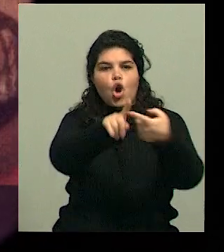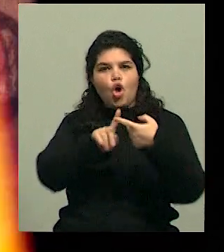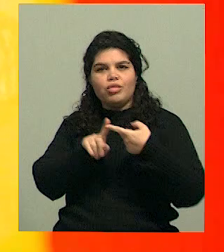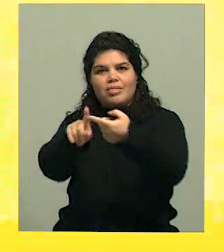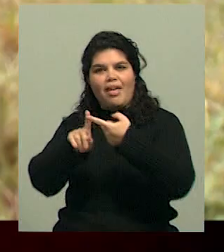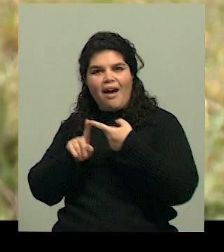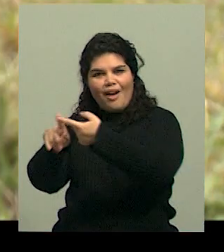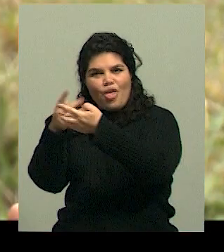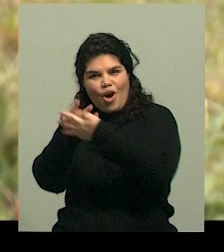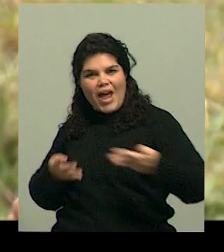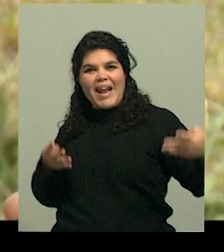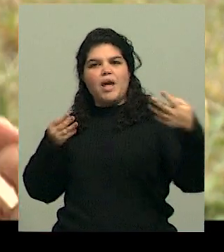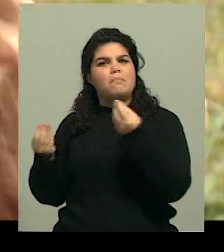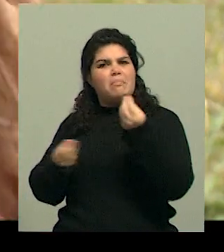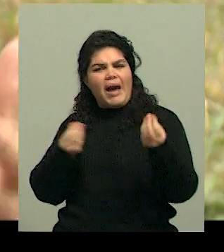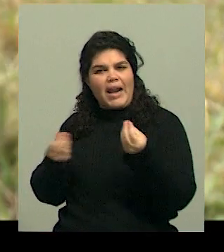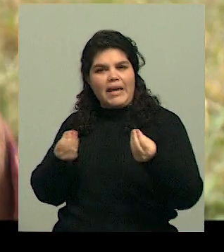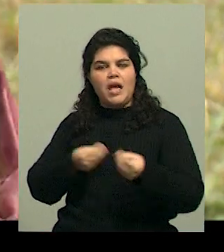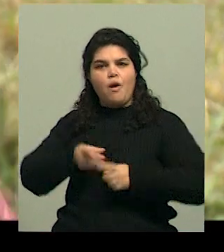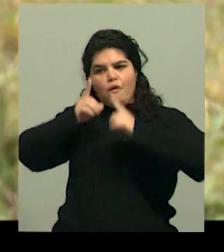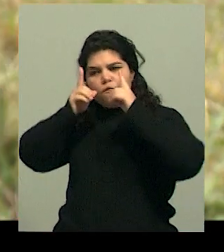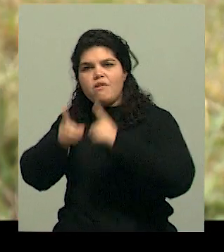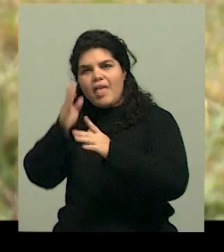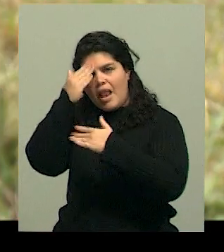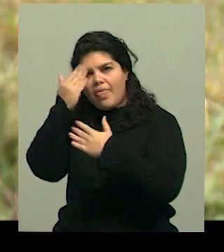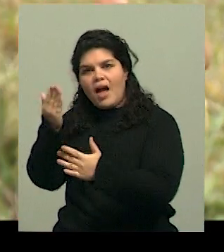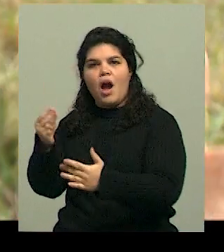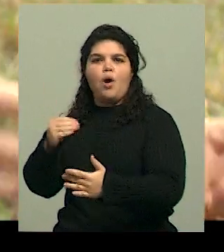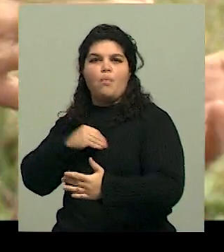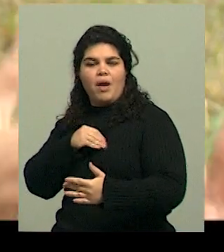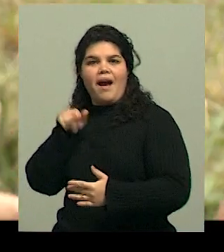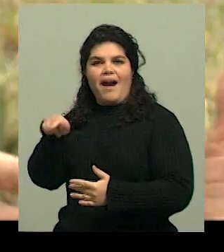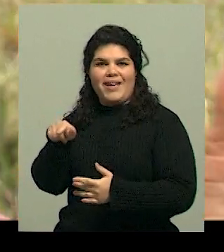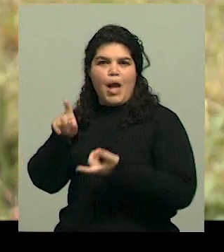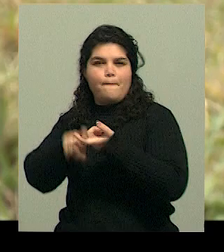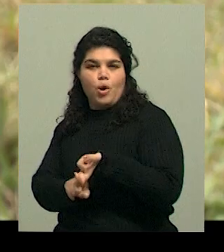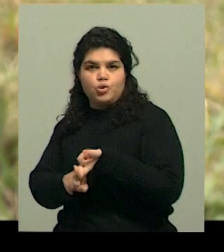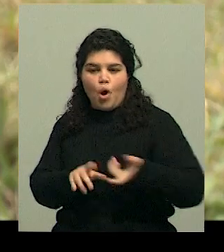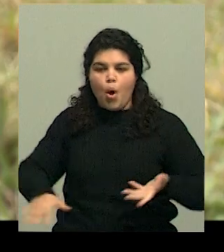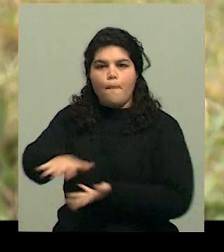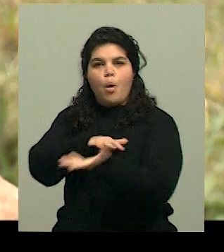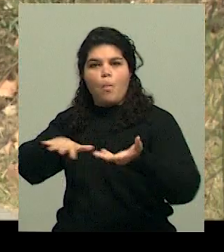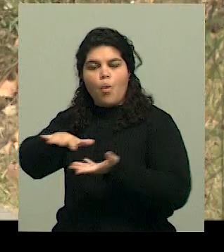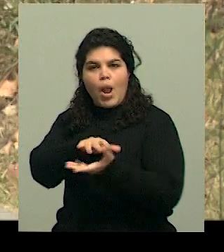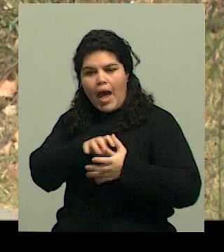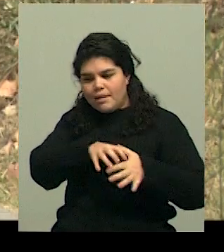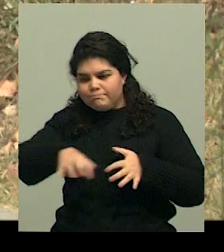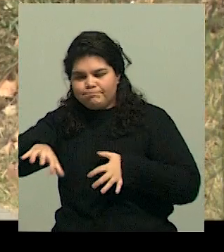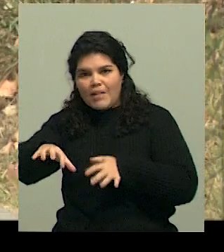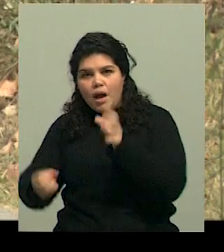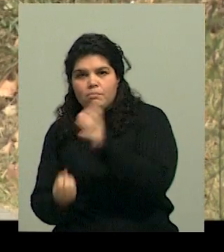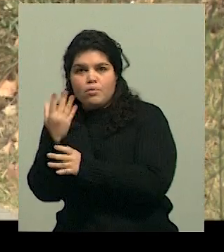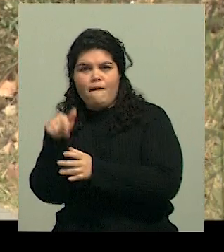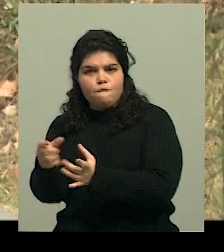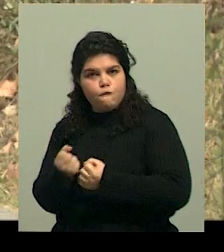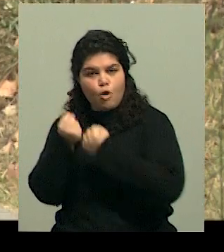delación y de fidelidad hacia su Claro. esposo, creando la Sociedad Popular Restauradora, y la mazorca,